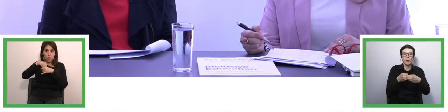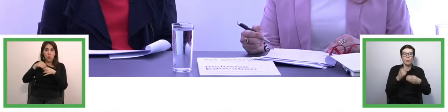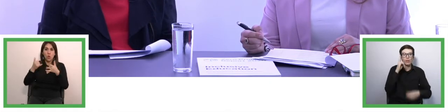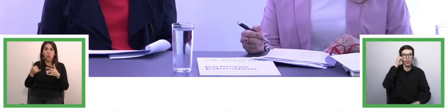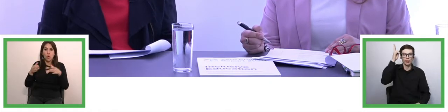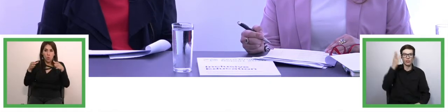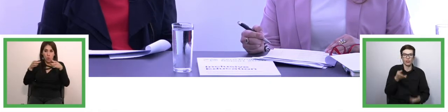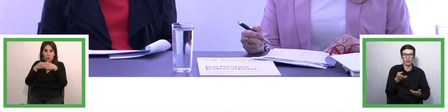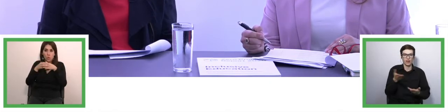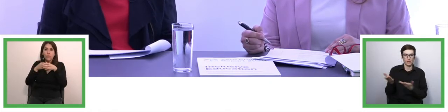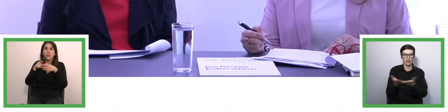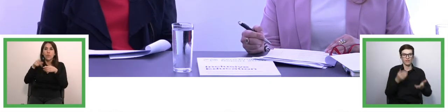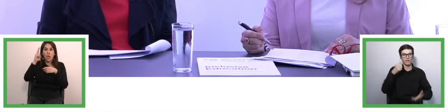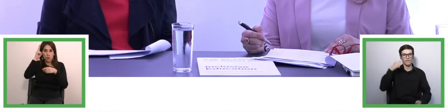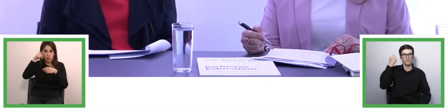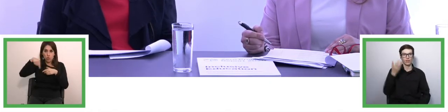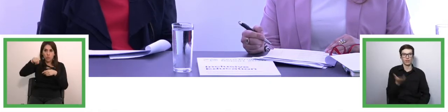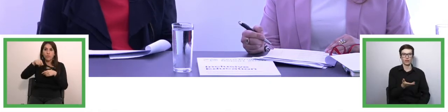video.